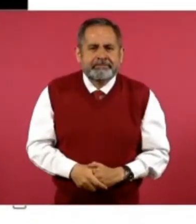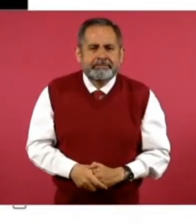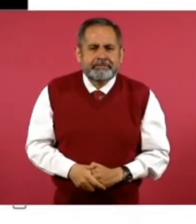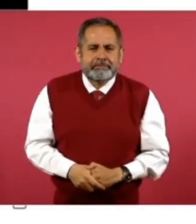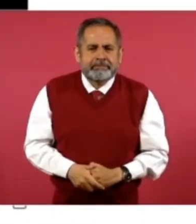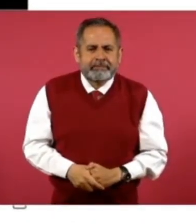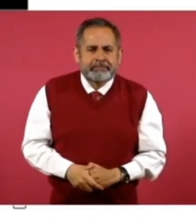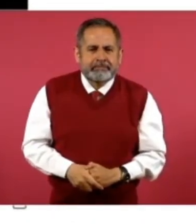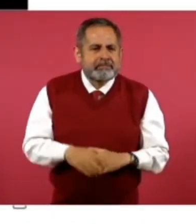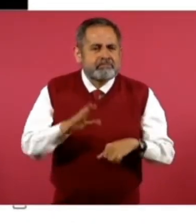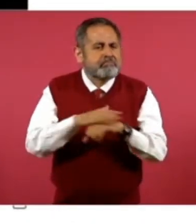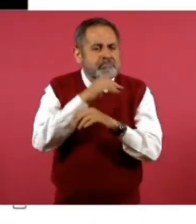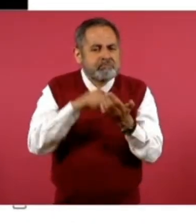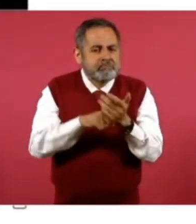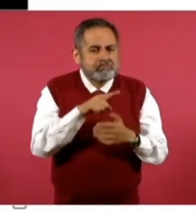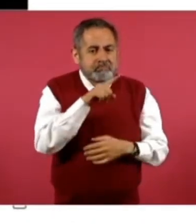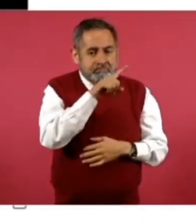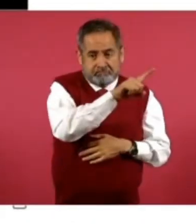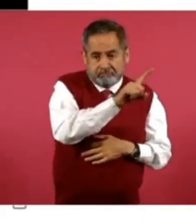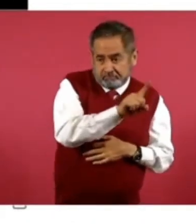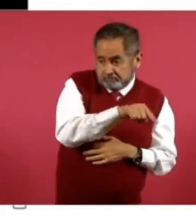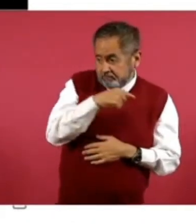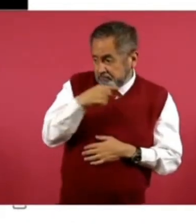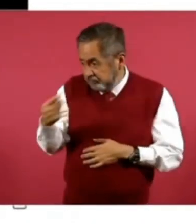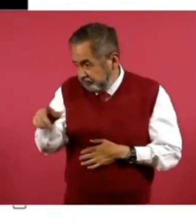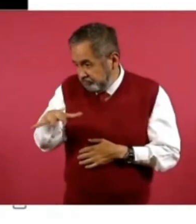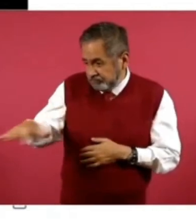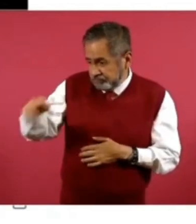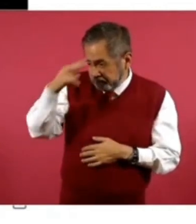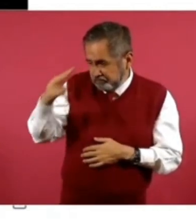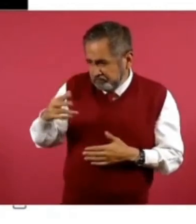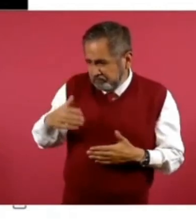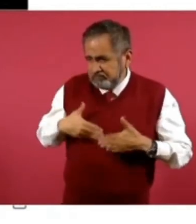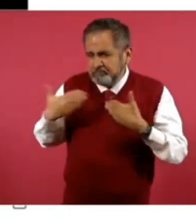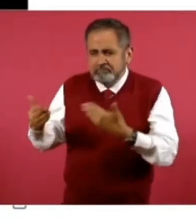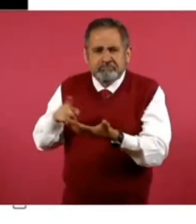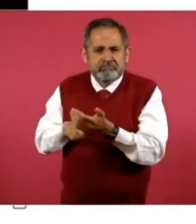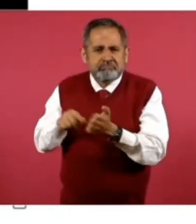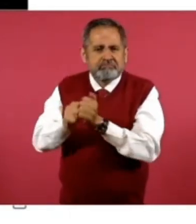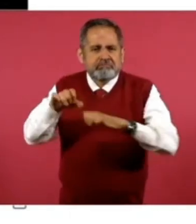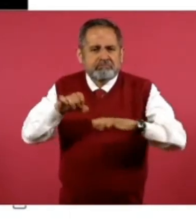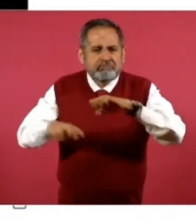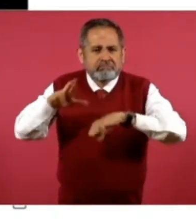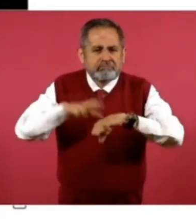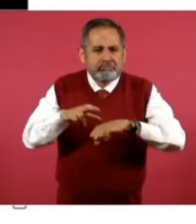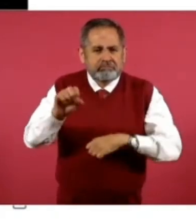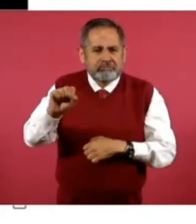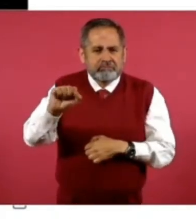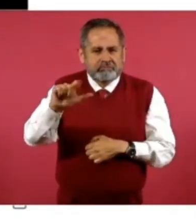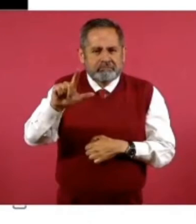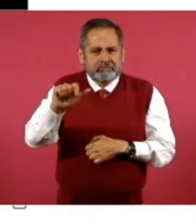ante la desconfianza que tienen con Salazar, con el embajador,